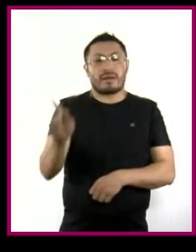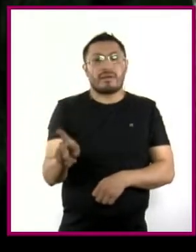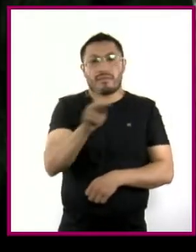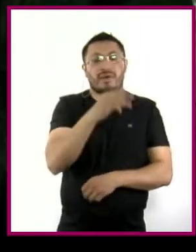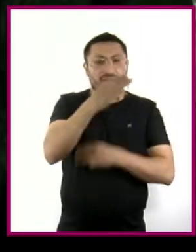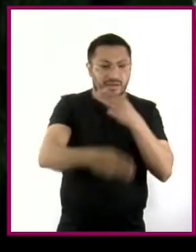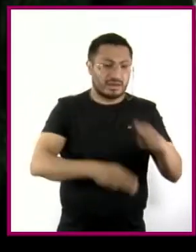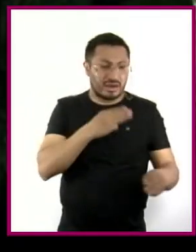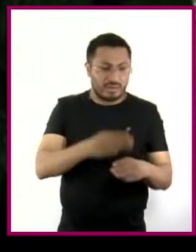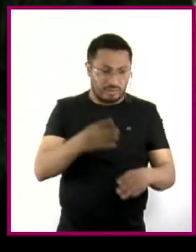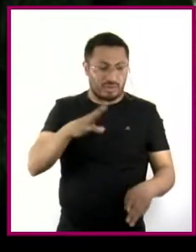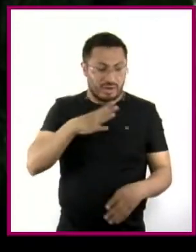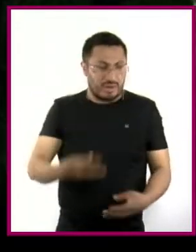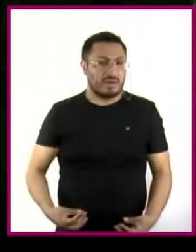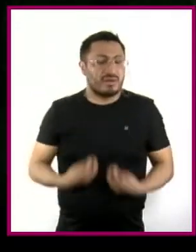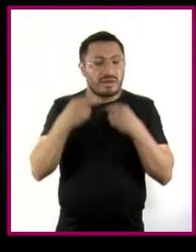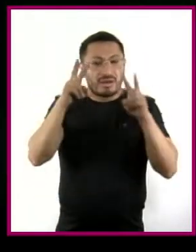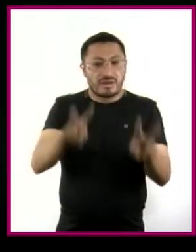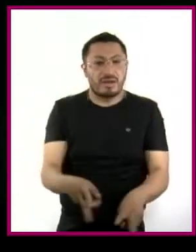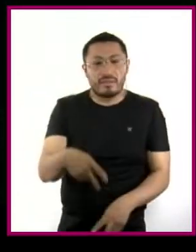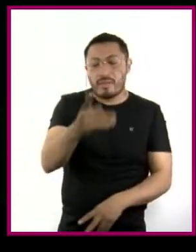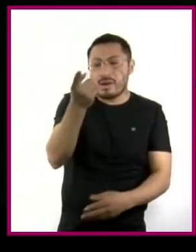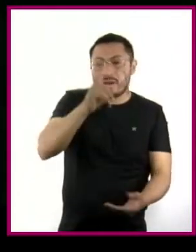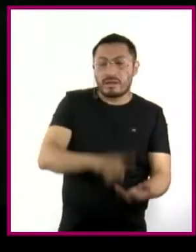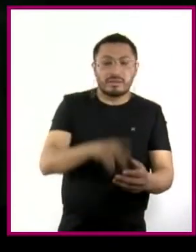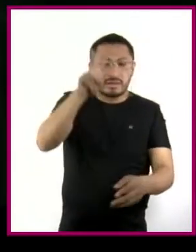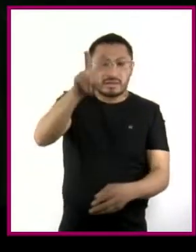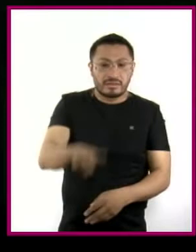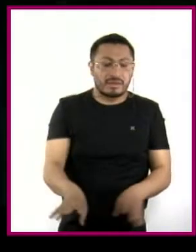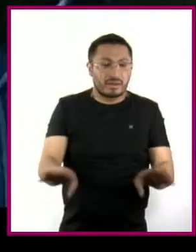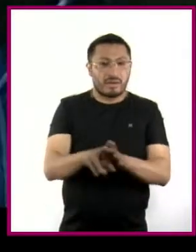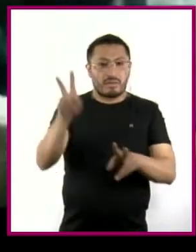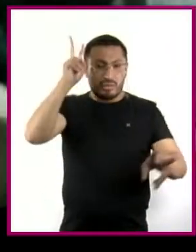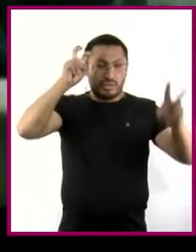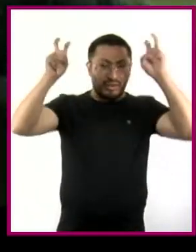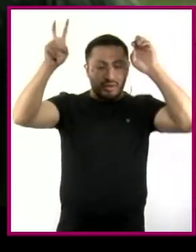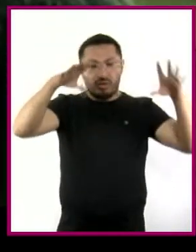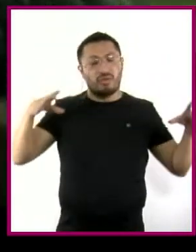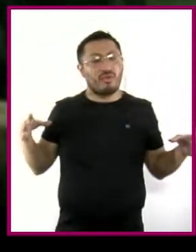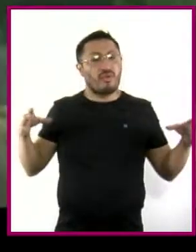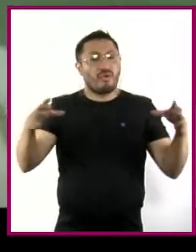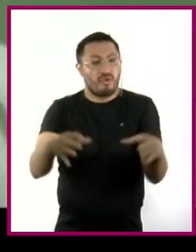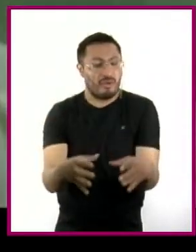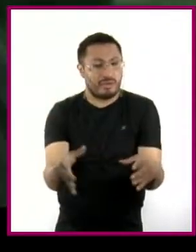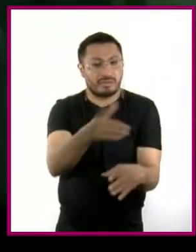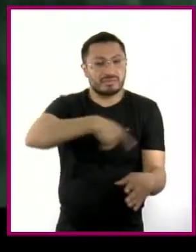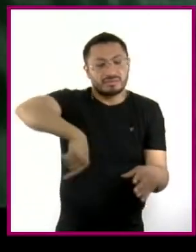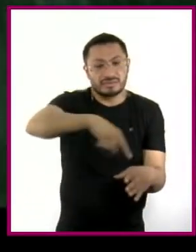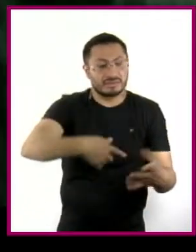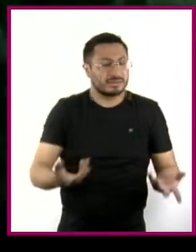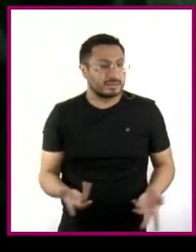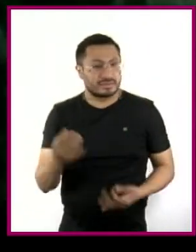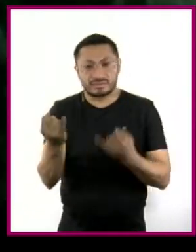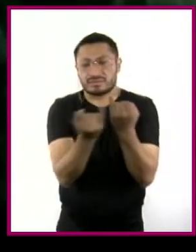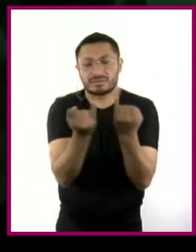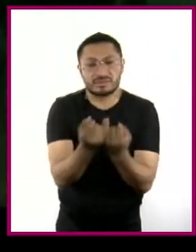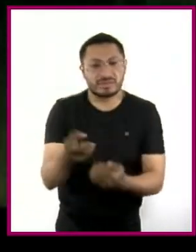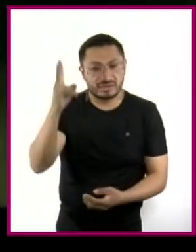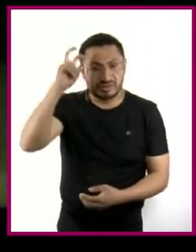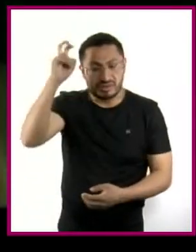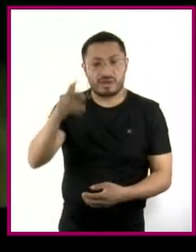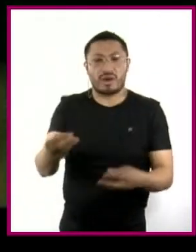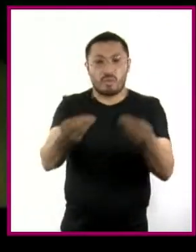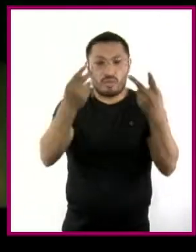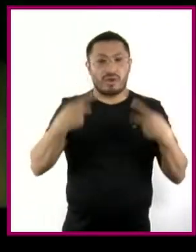mundo actual, pero que en realidad es algo como un sueño colectivo. La mayoría de los personajes, al enterarse